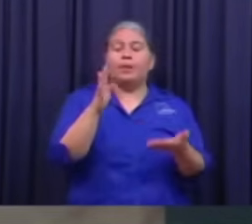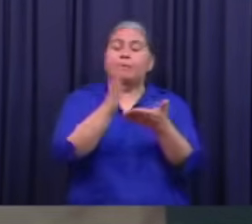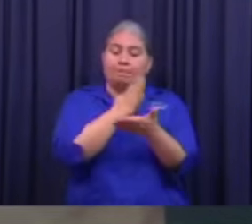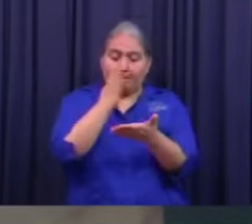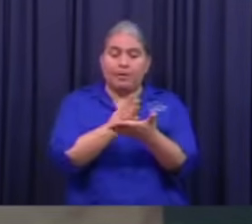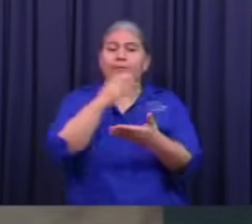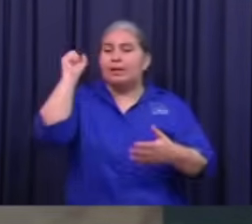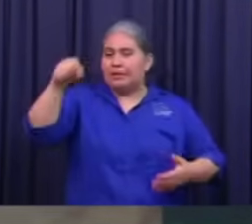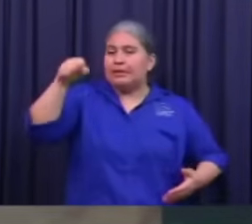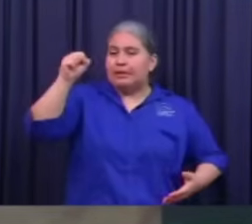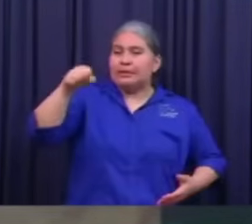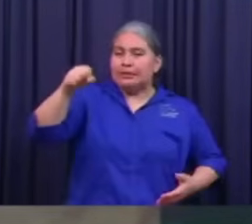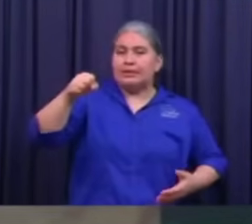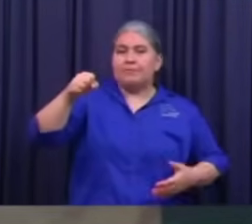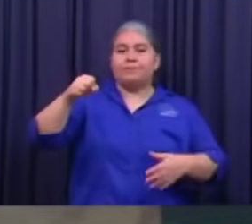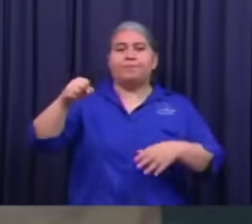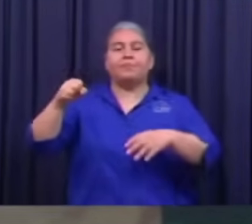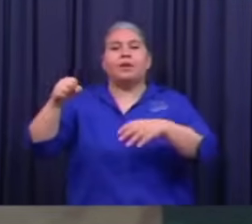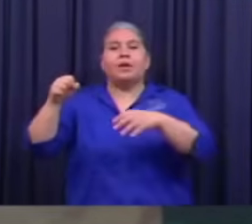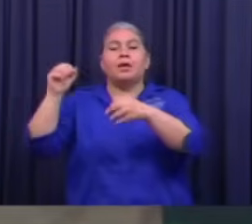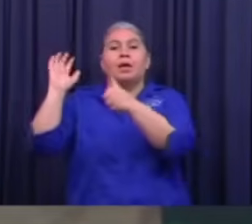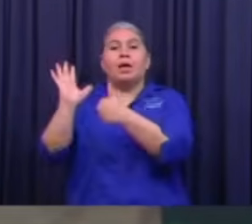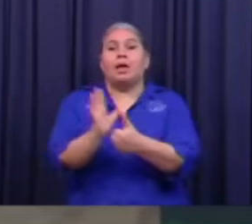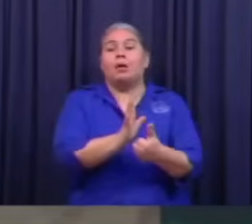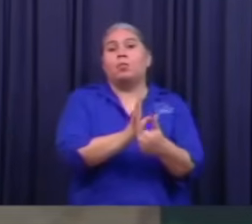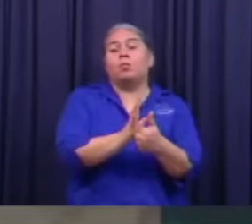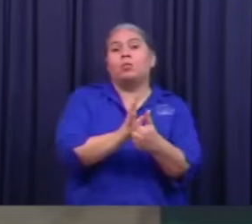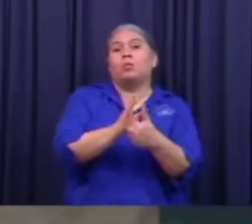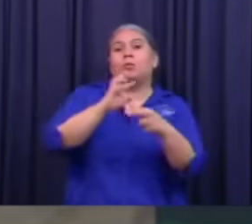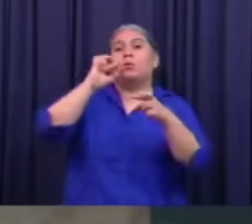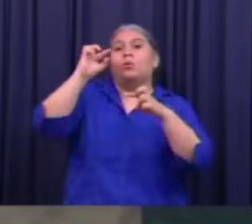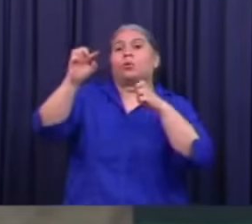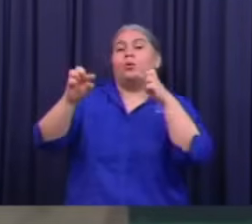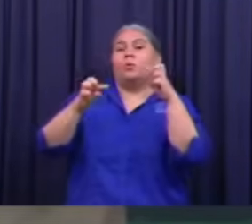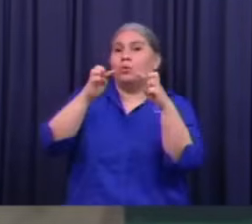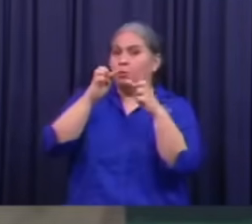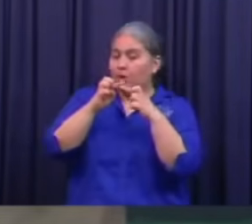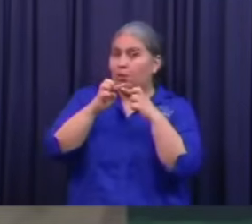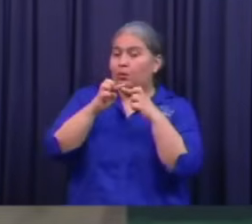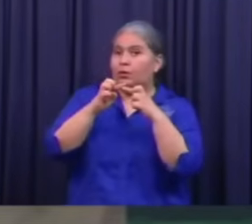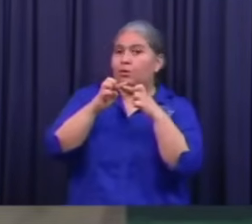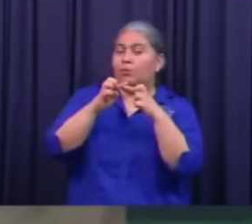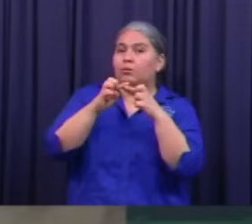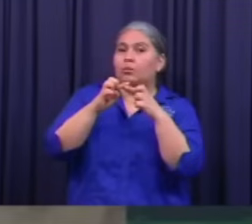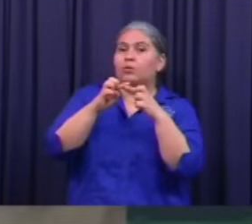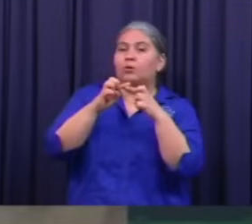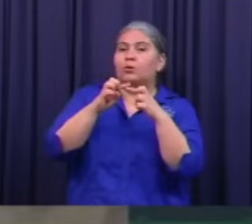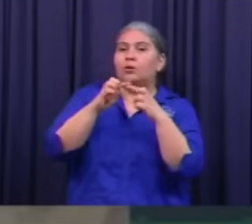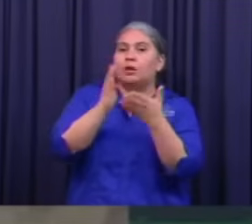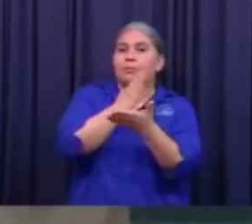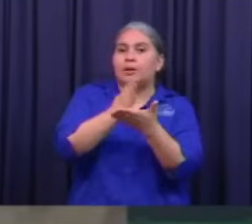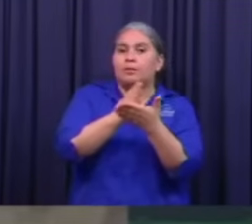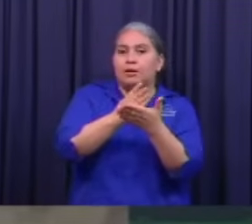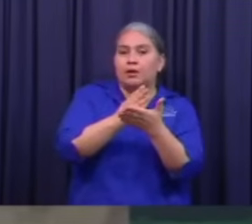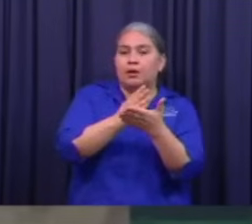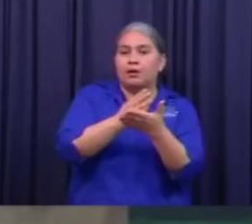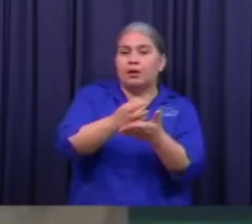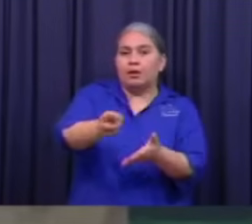iglesia el apóstol Pablo en el libro de romanos dijo Así que el pecado que mora en mí